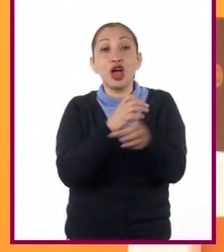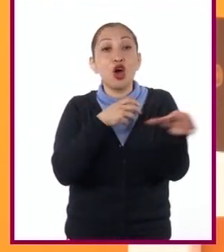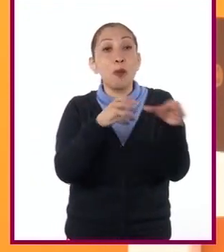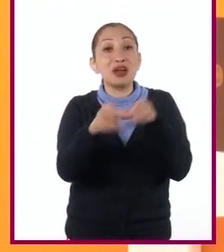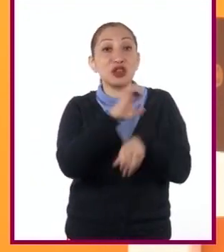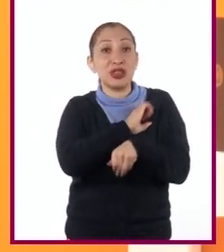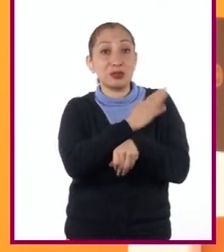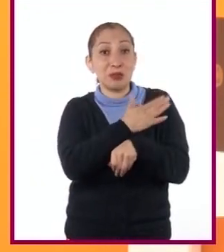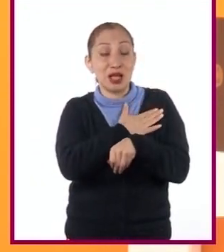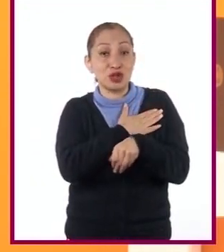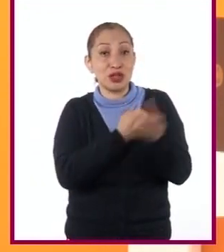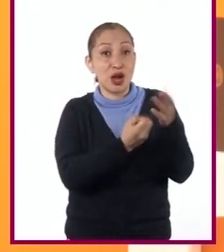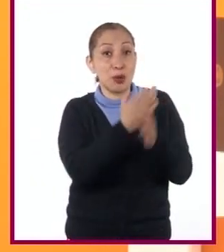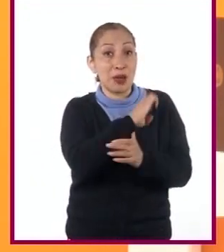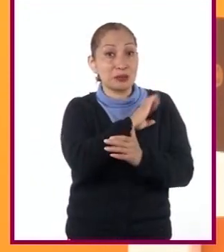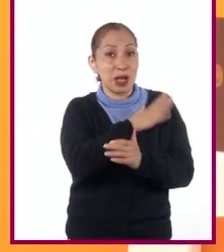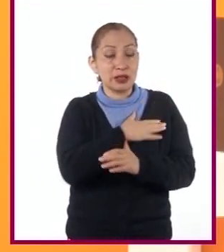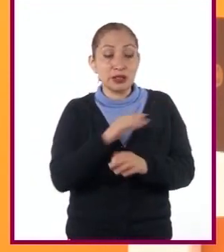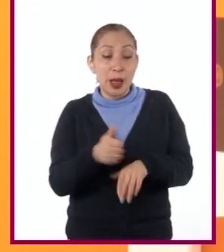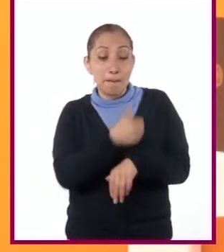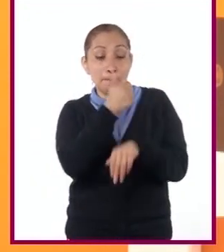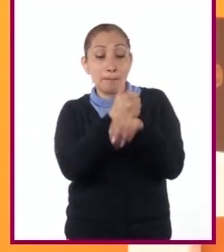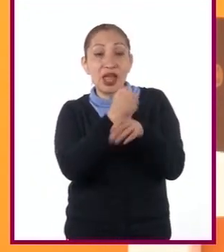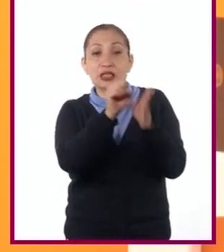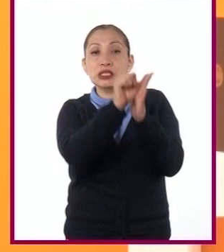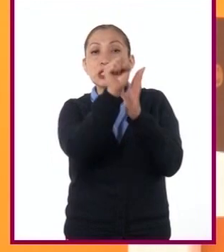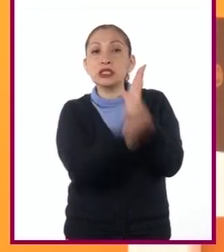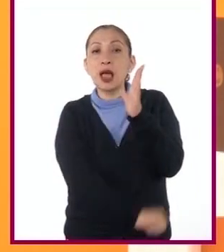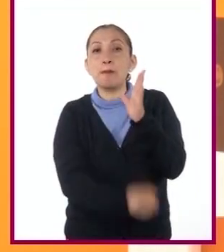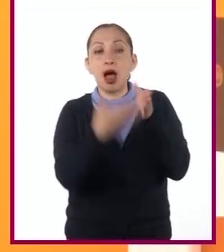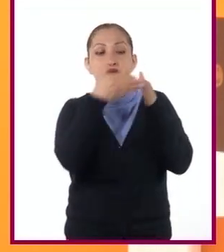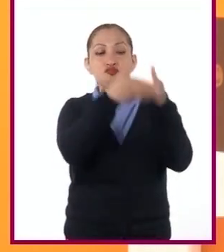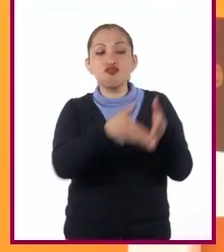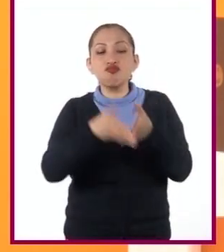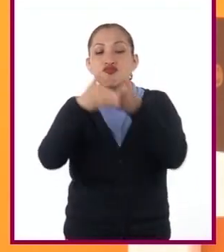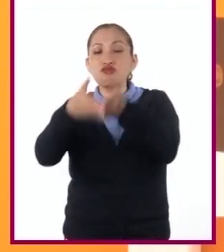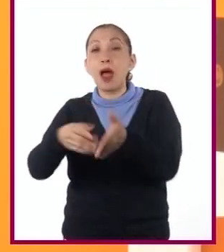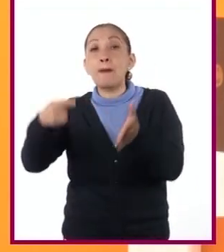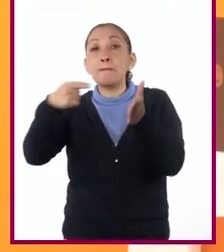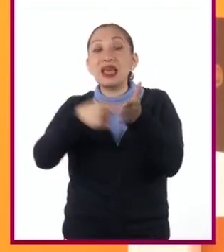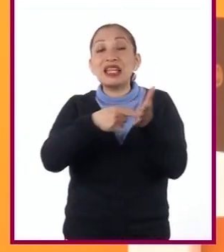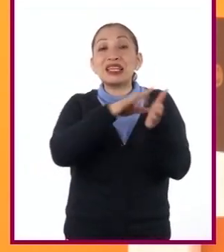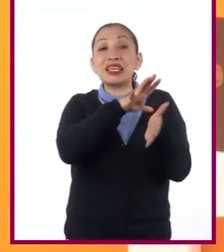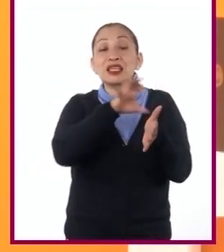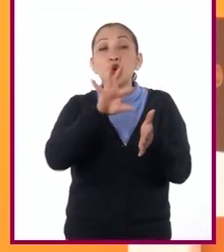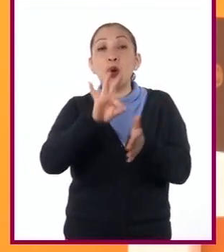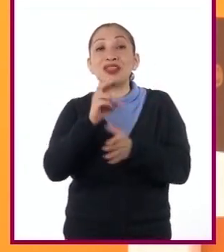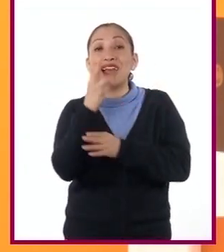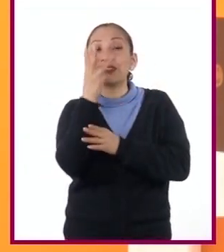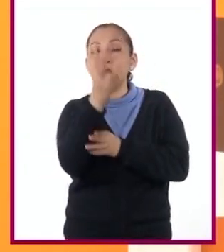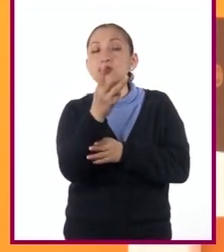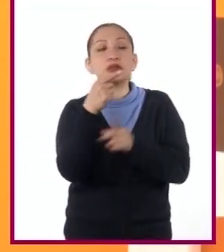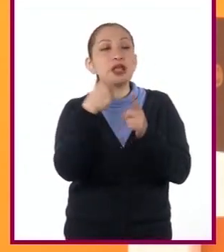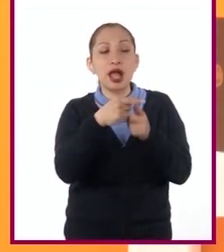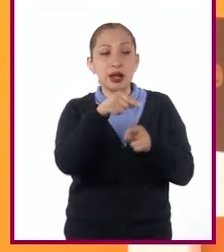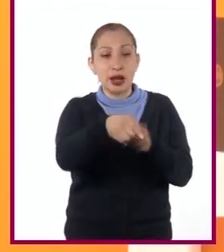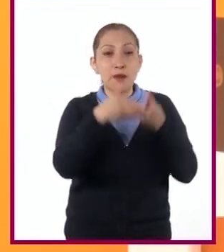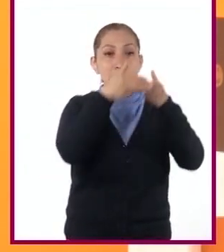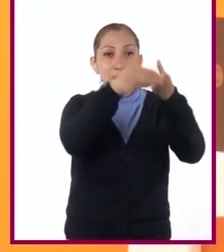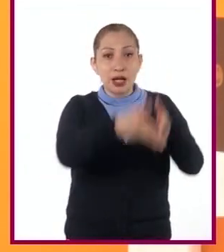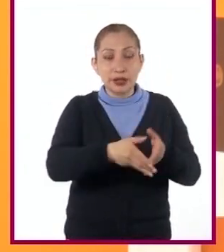y novohispano, se estableció un sistema de flotas en 1543 conformado por